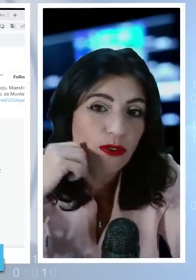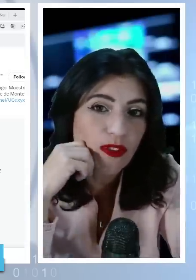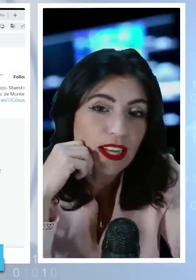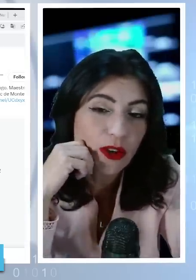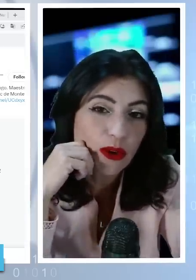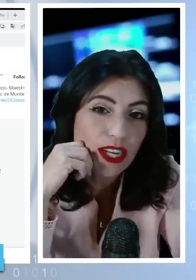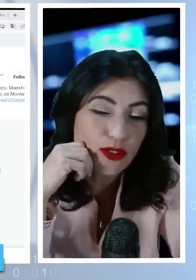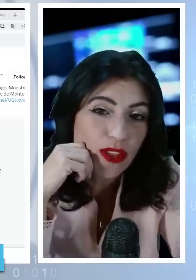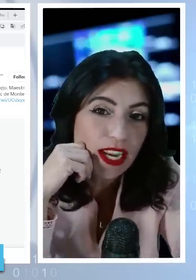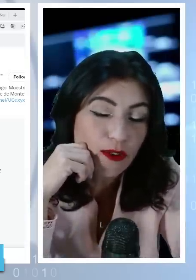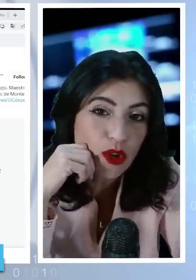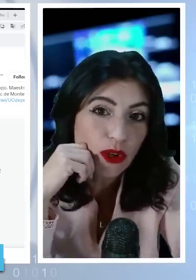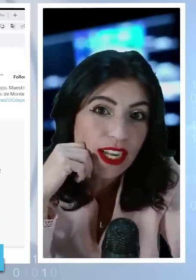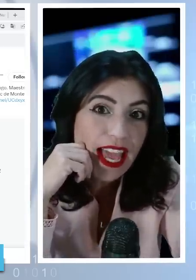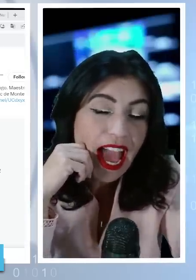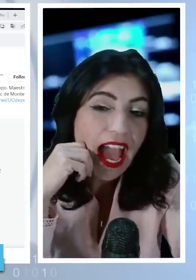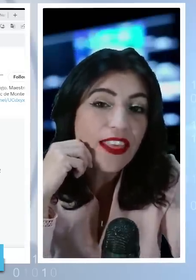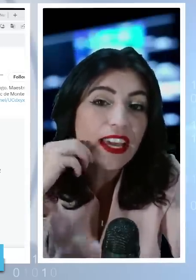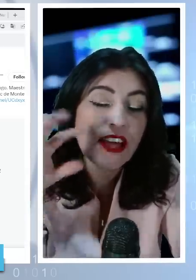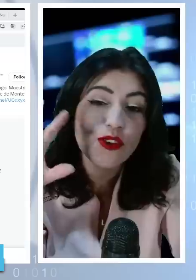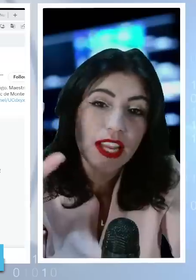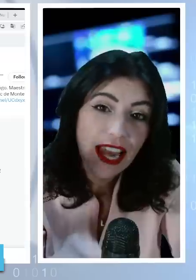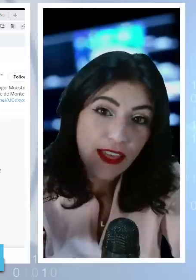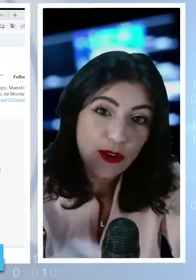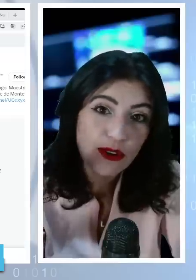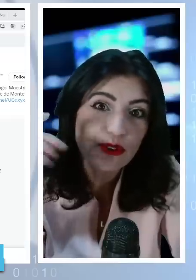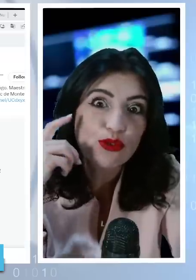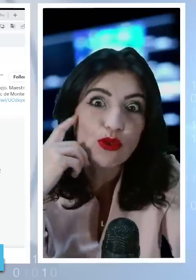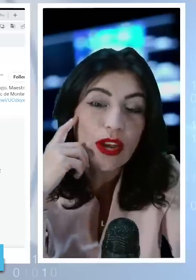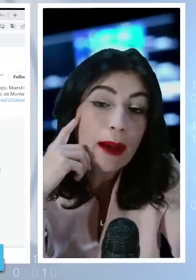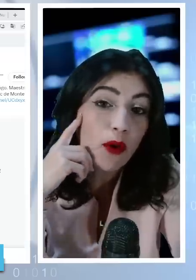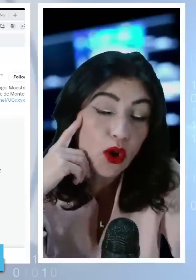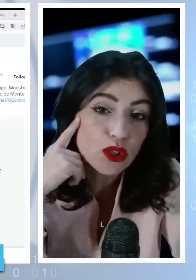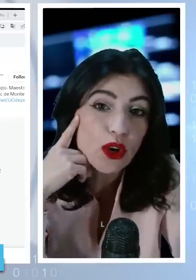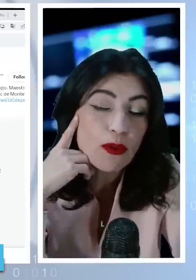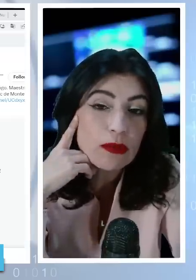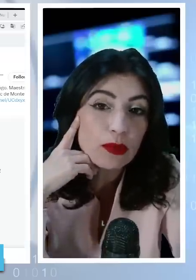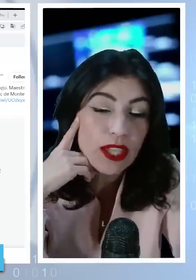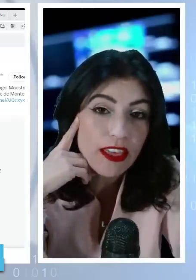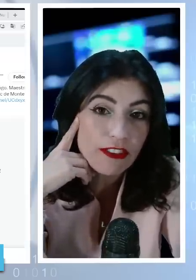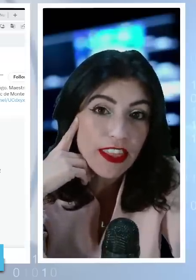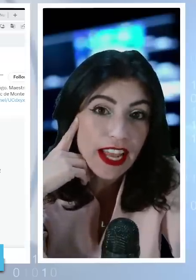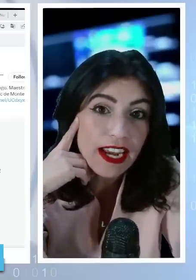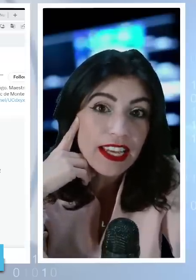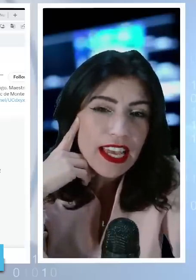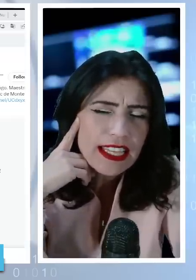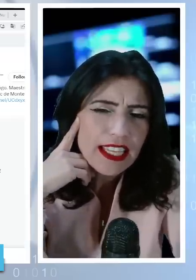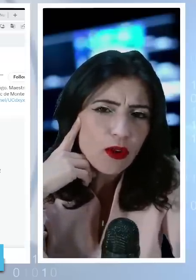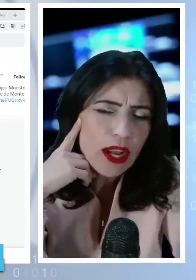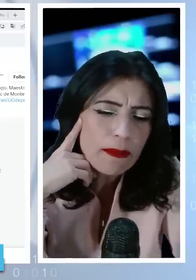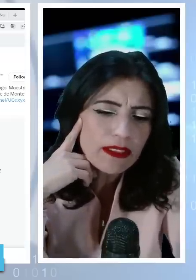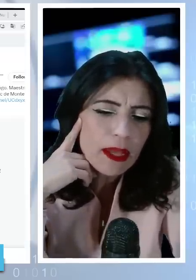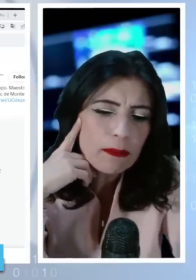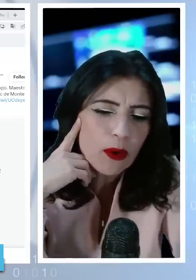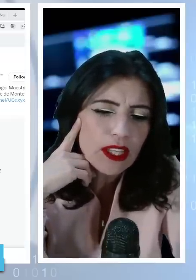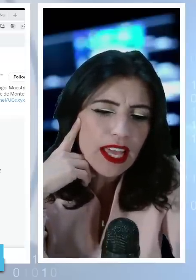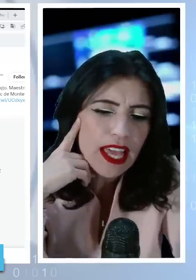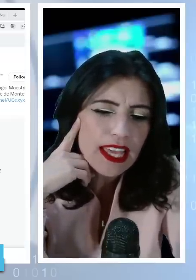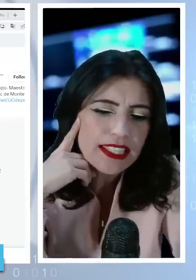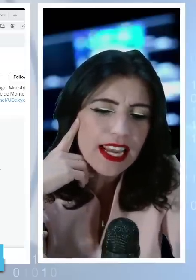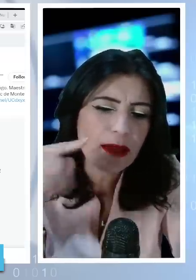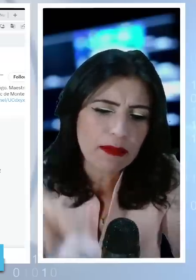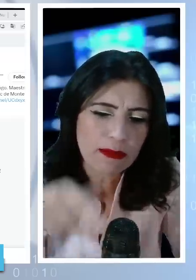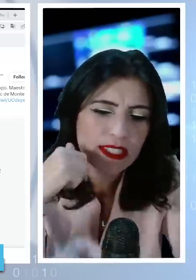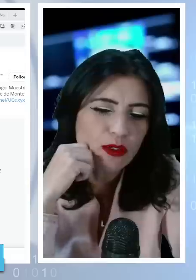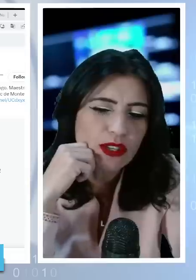ha ausentado del Congreso de La Unión ha dejado de lado su labor como diputada federal seguramente porque